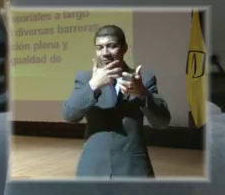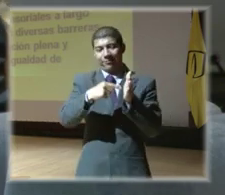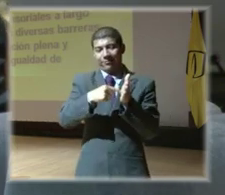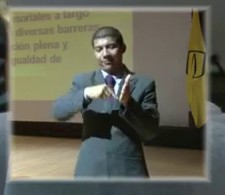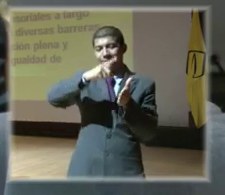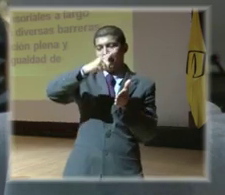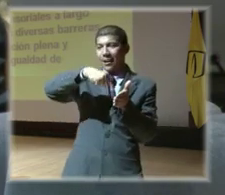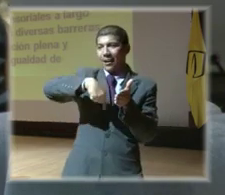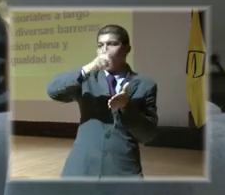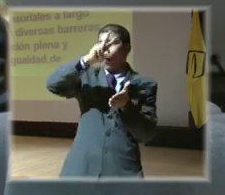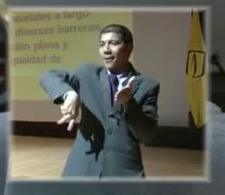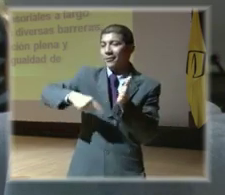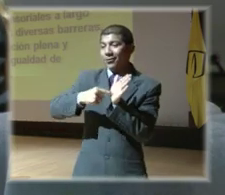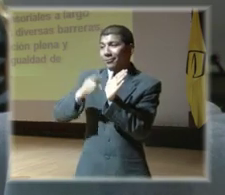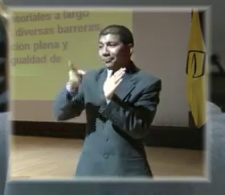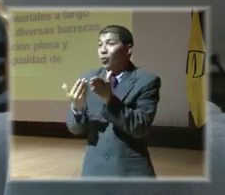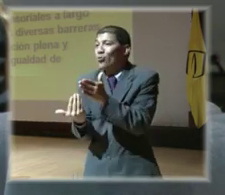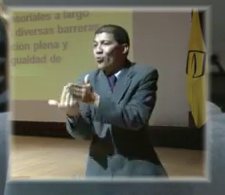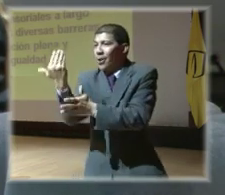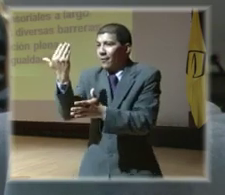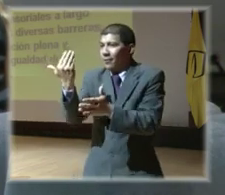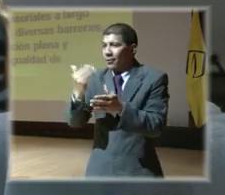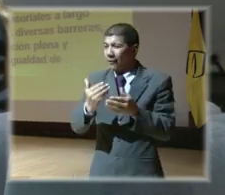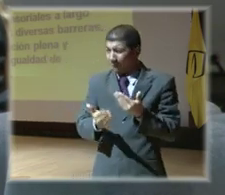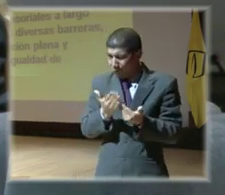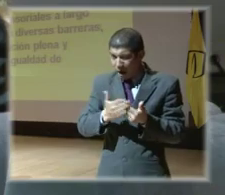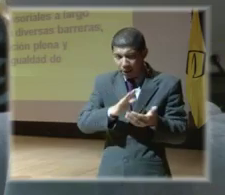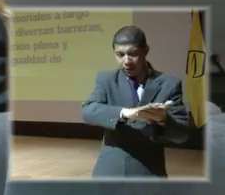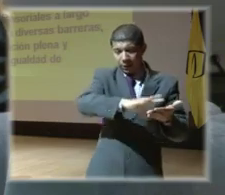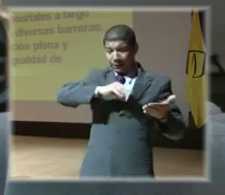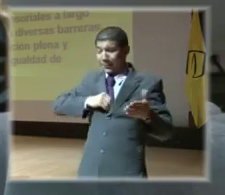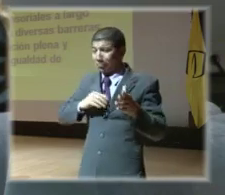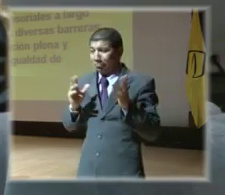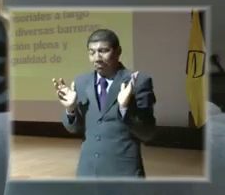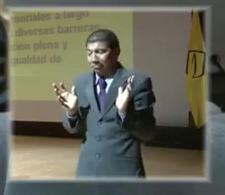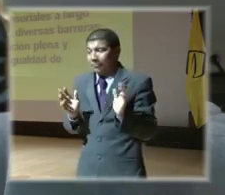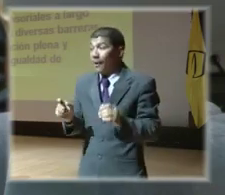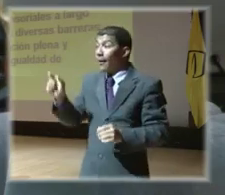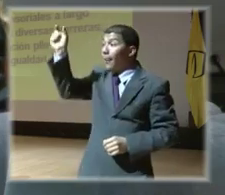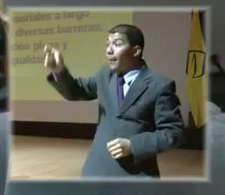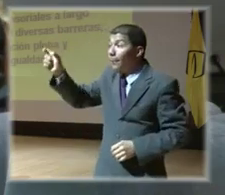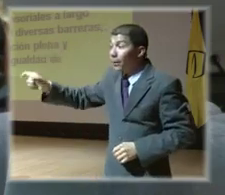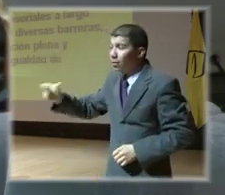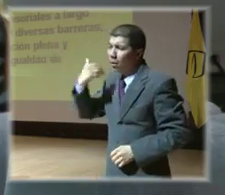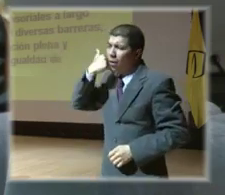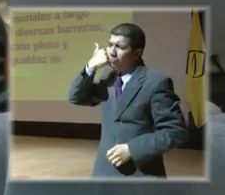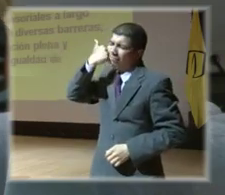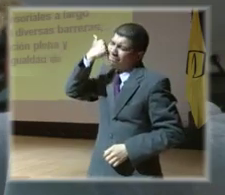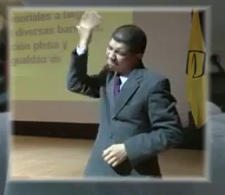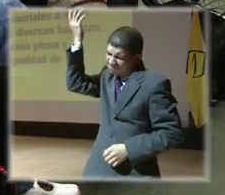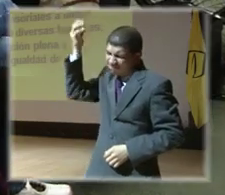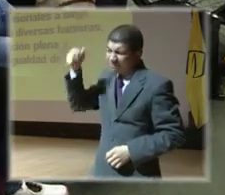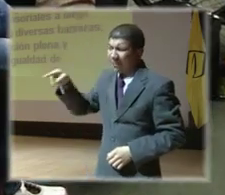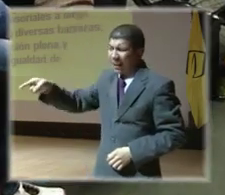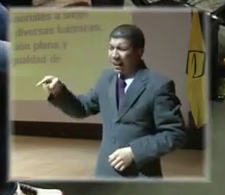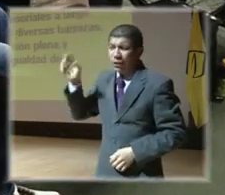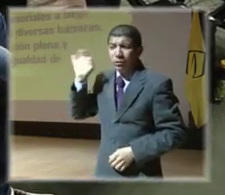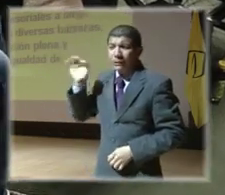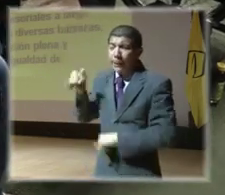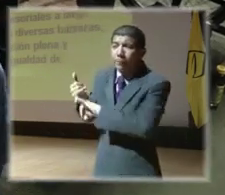más difícil o más dificultoso de implementar en personas ya adultas que han sido, digamos, que han vivido toda una